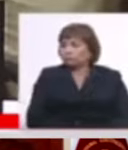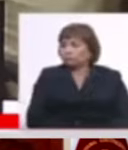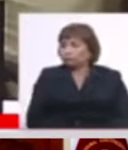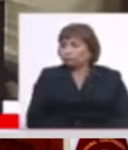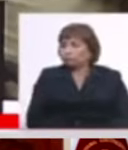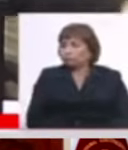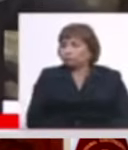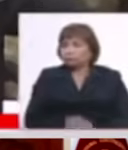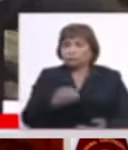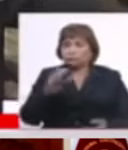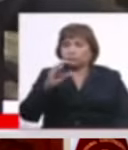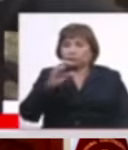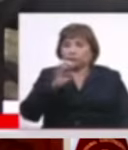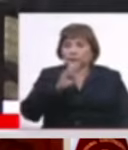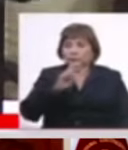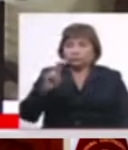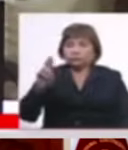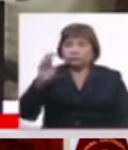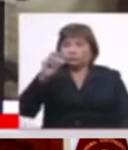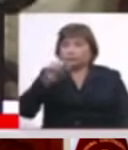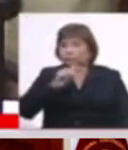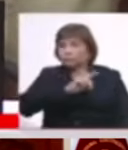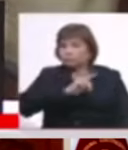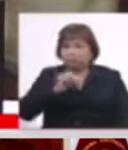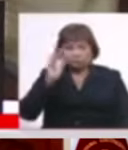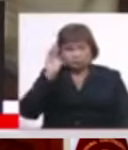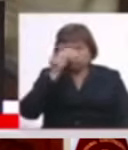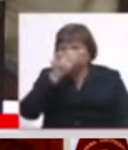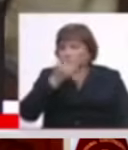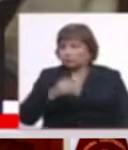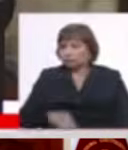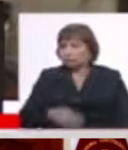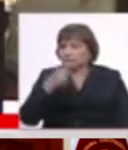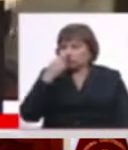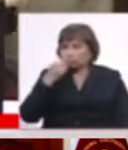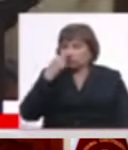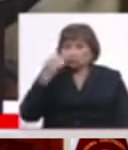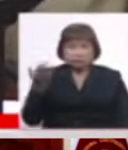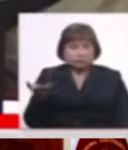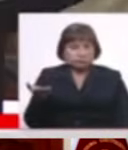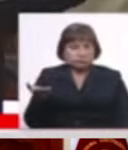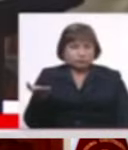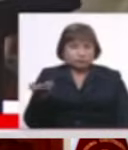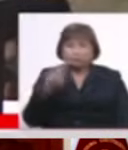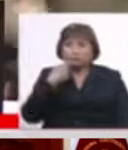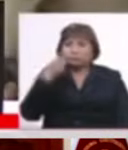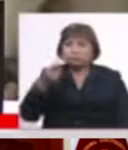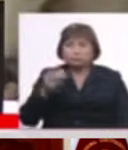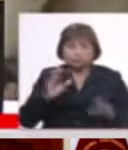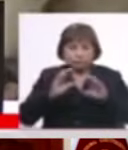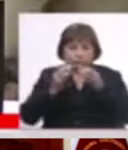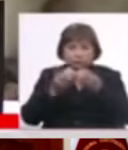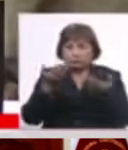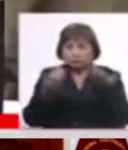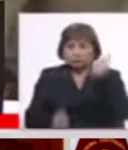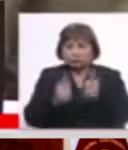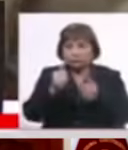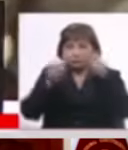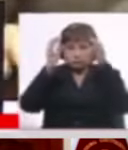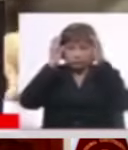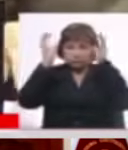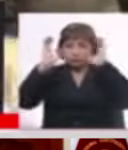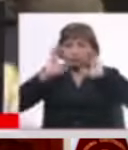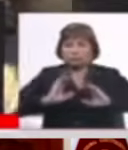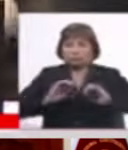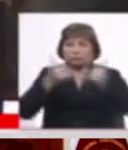congresista cerrón que es Vocero no me parece extraño que no le haya dicho a su bancada Cuáles han sido los acuerdos de